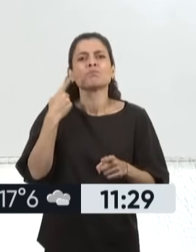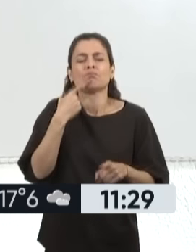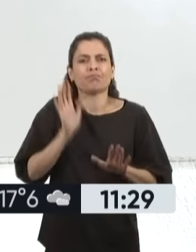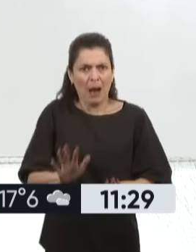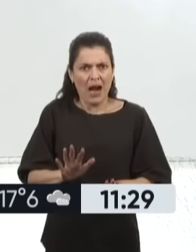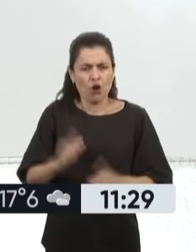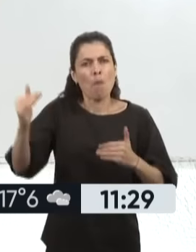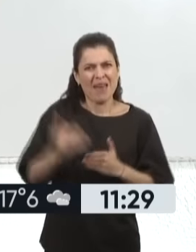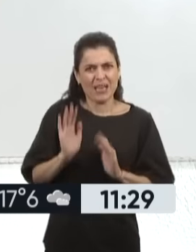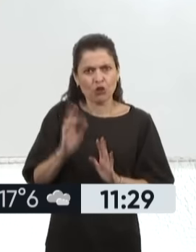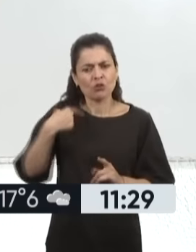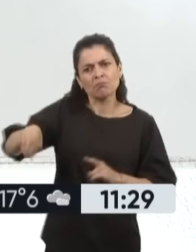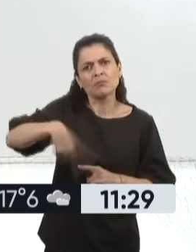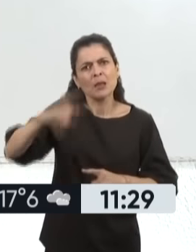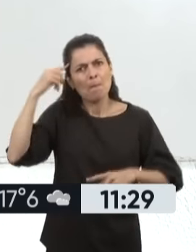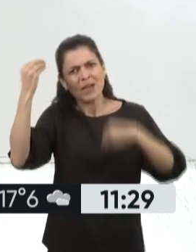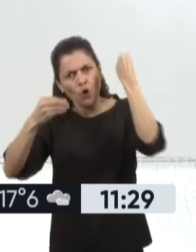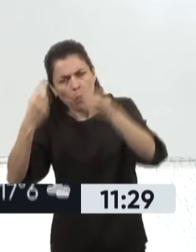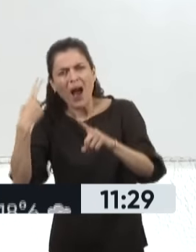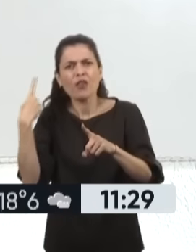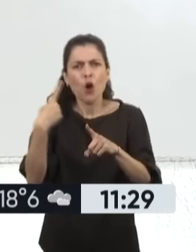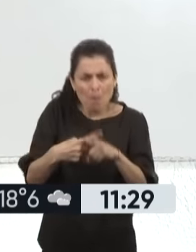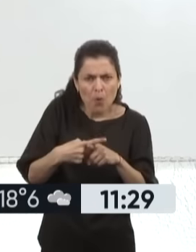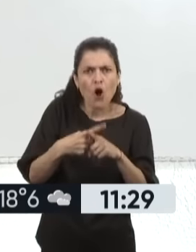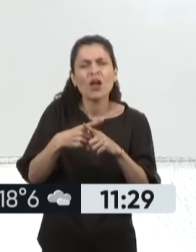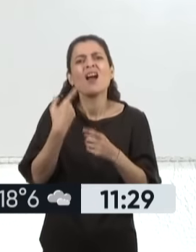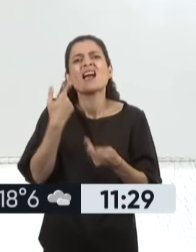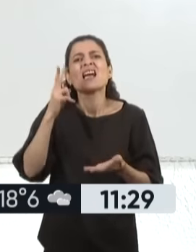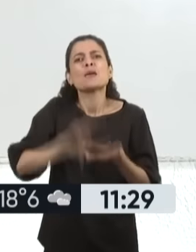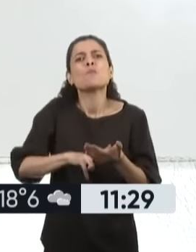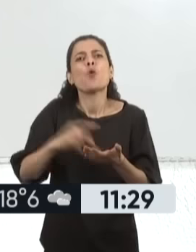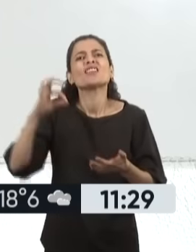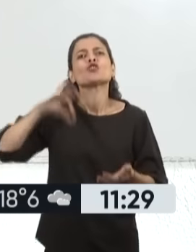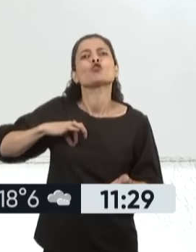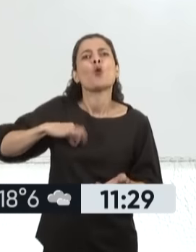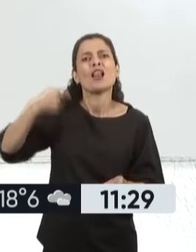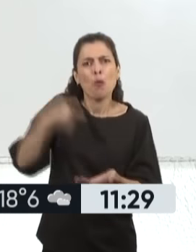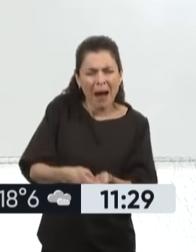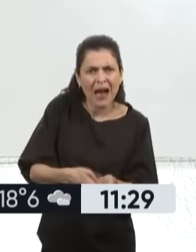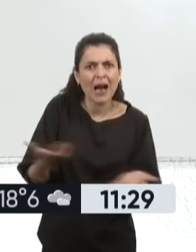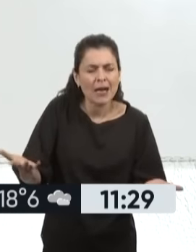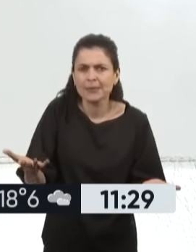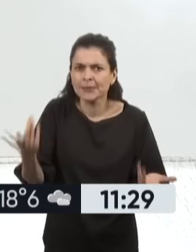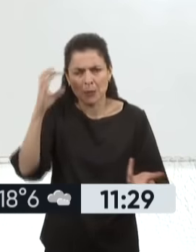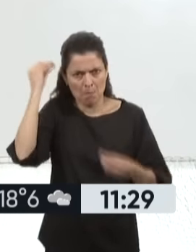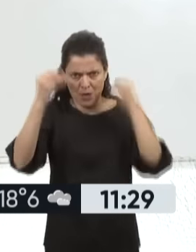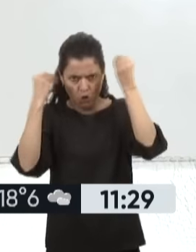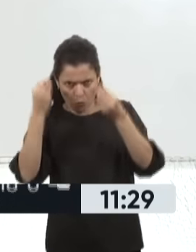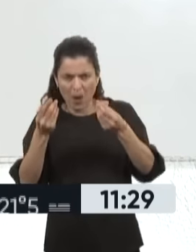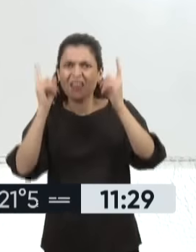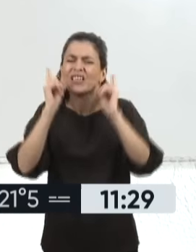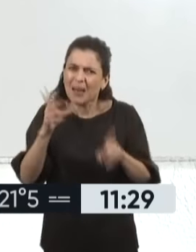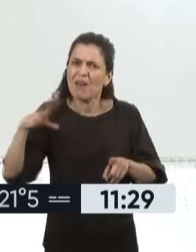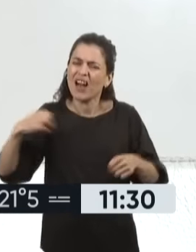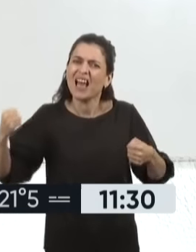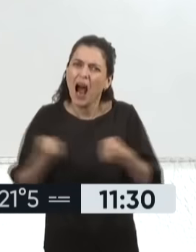la preocupación en el sector por la implementación del piso del impuesto a las ganancias y por también demora en la homologación